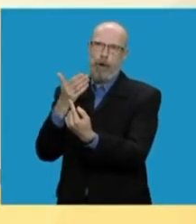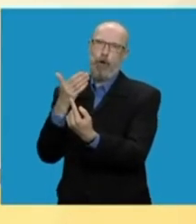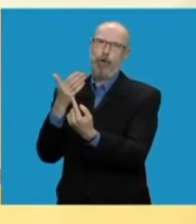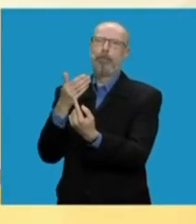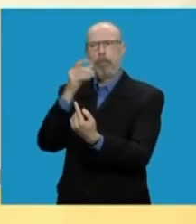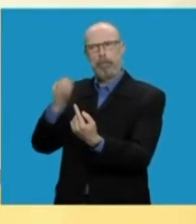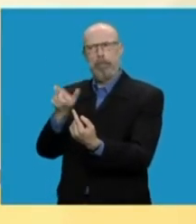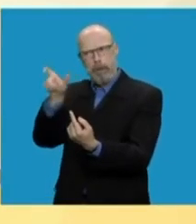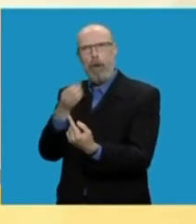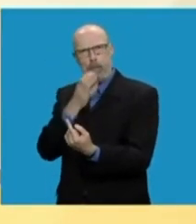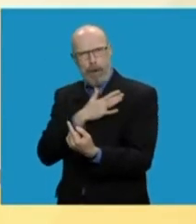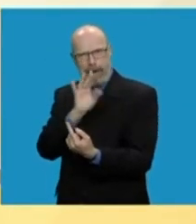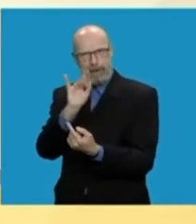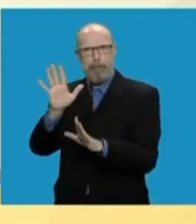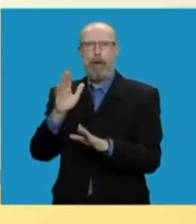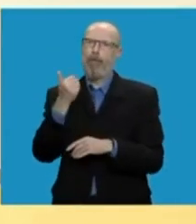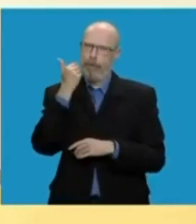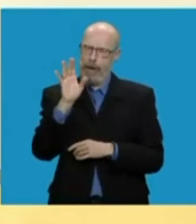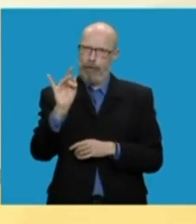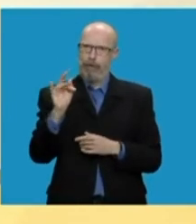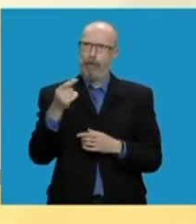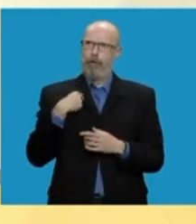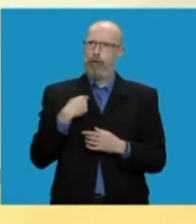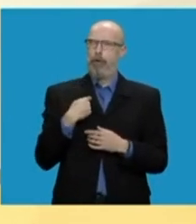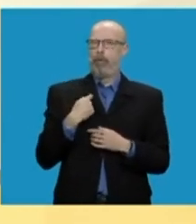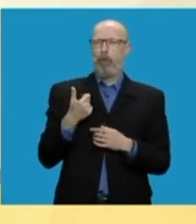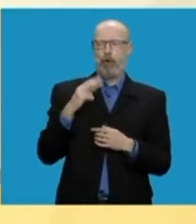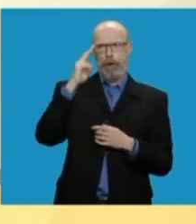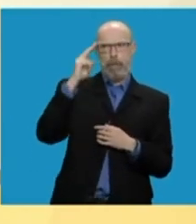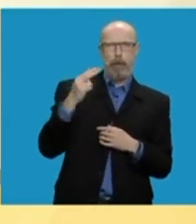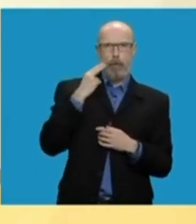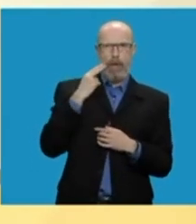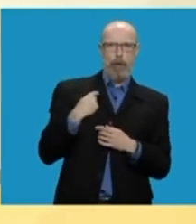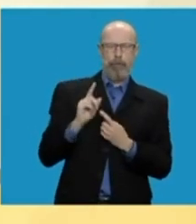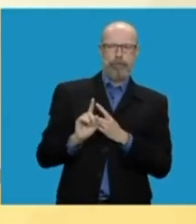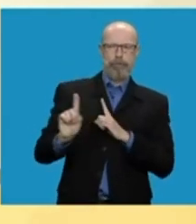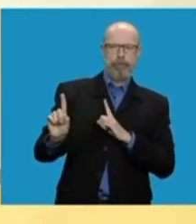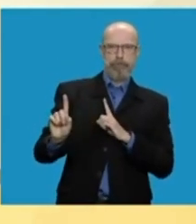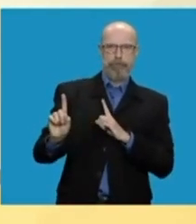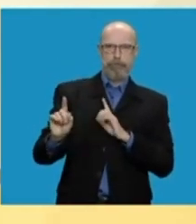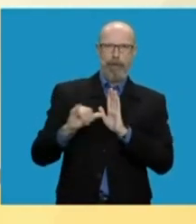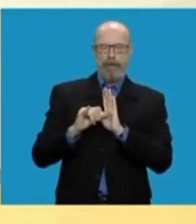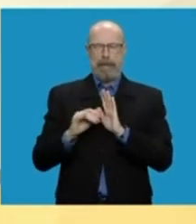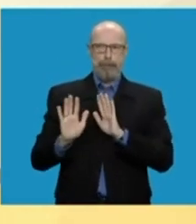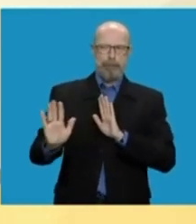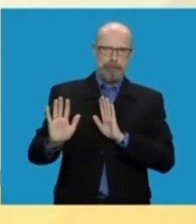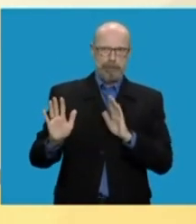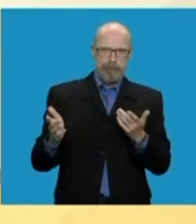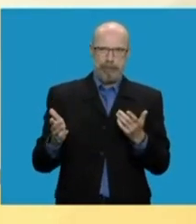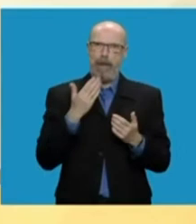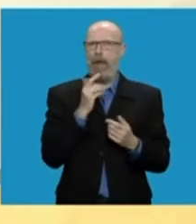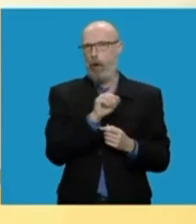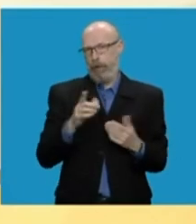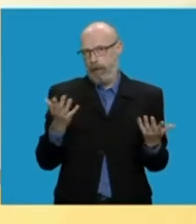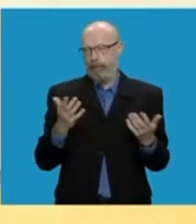feo, Julián. Y entonces a mí me daba cierto respeto y cierto miedo acercarme a él con 11 años, imagínate. Y bueno,